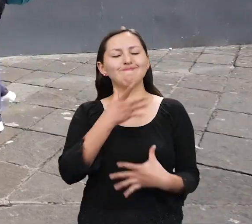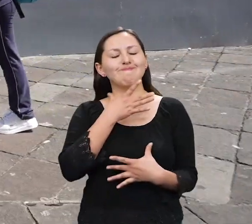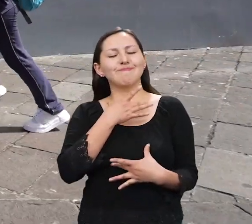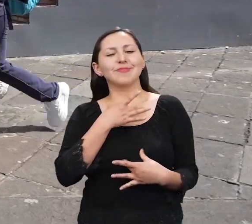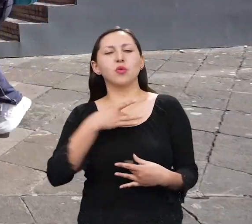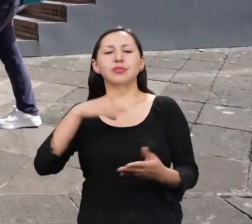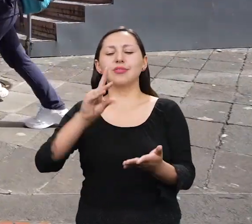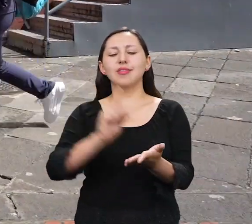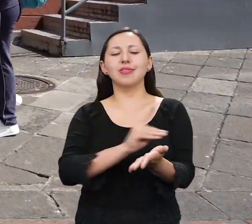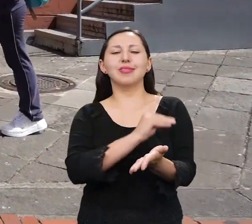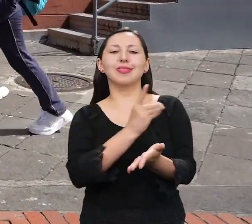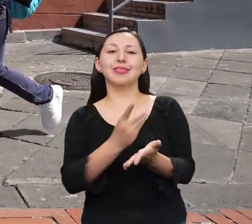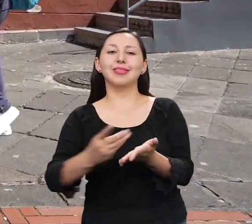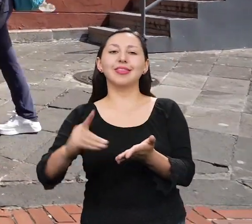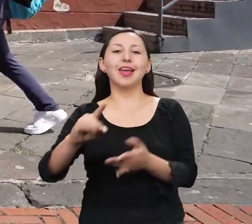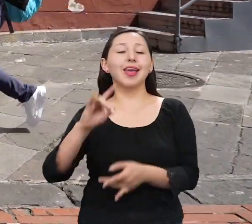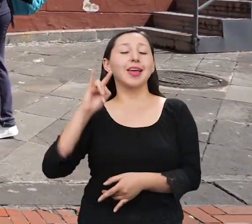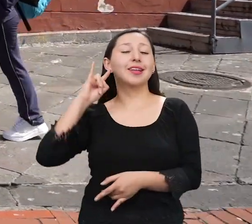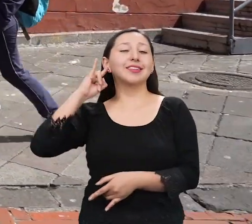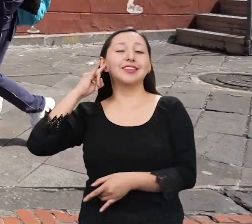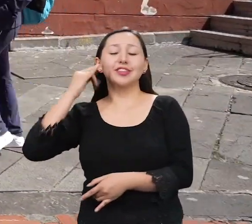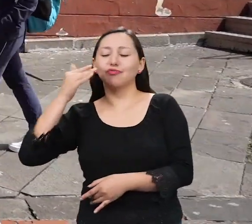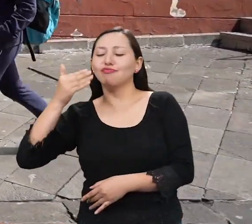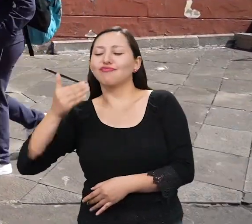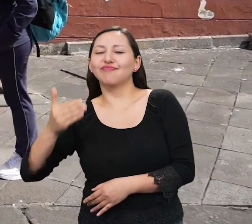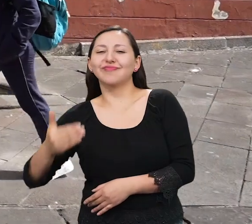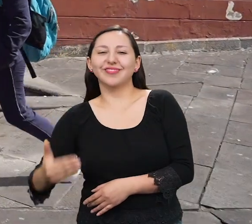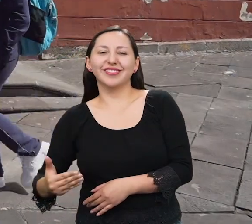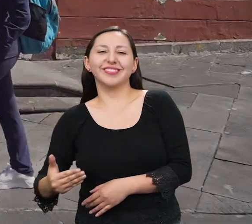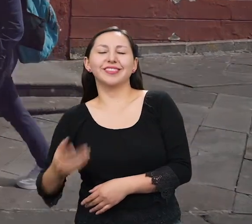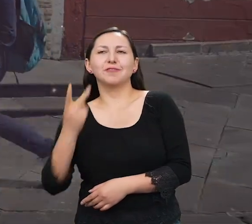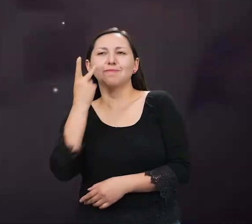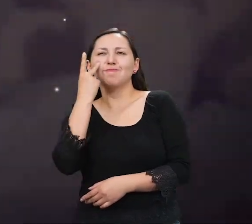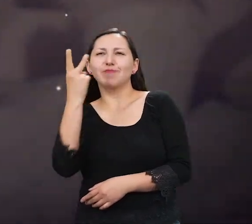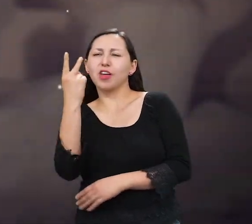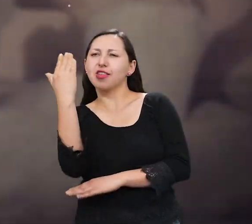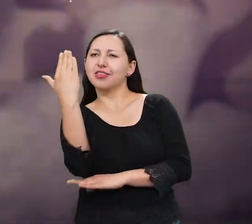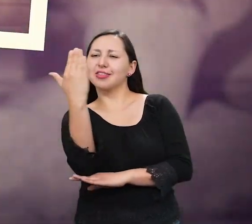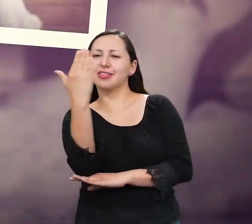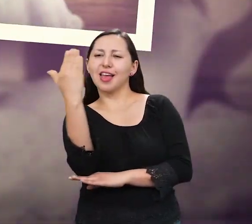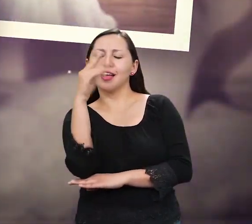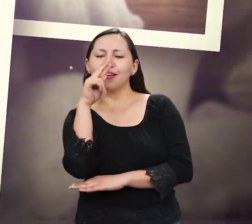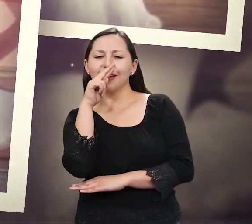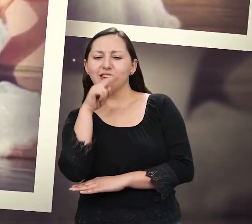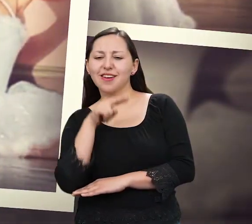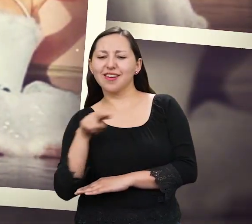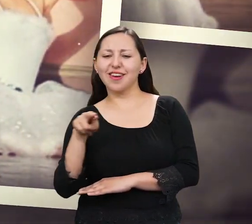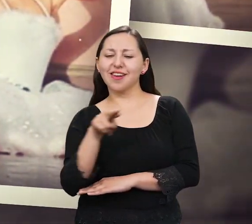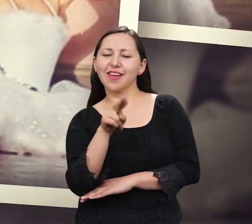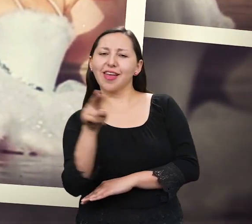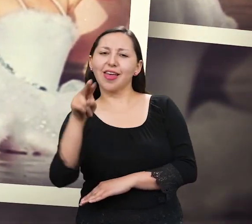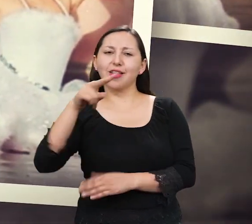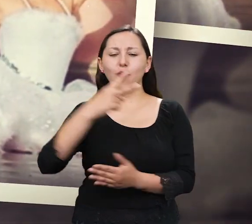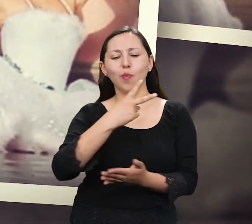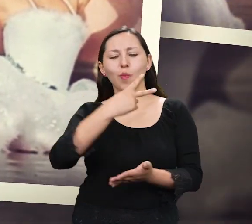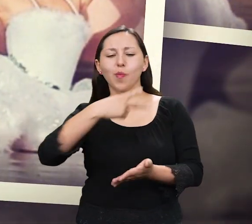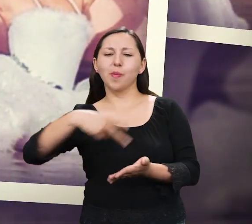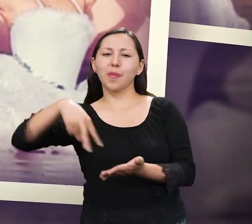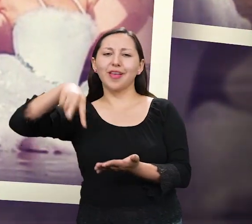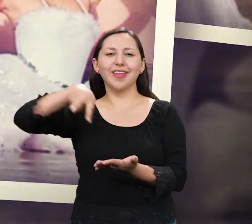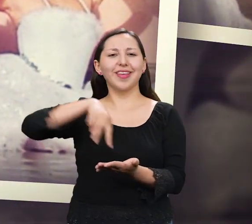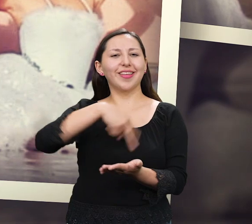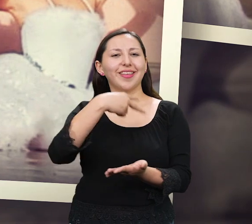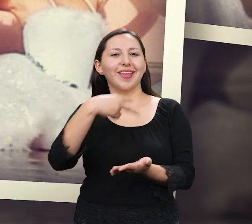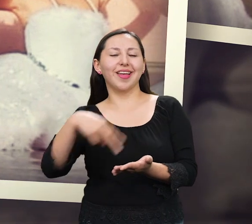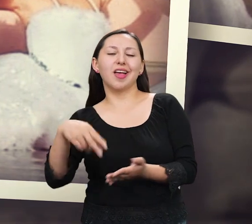por la danza comenzó cuando era una niña. Era chiquita y había visto un programa de una ratoncita que bailaba. Entonces